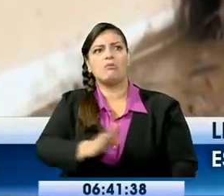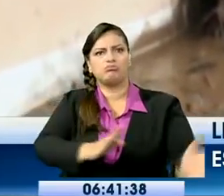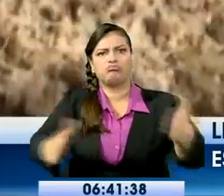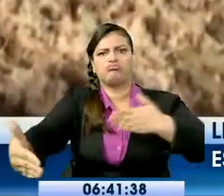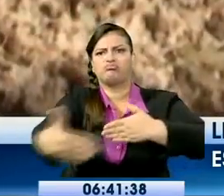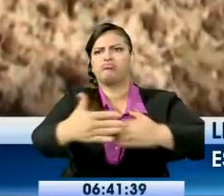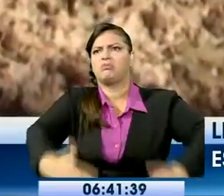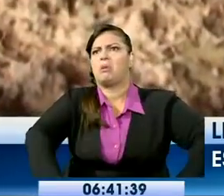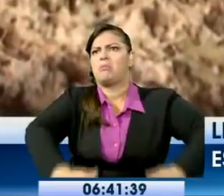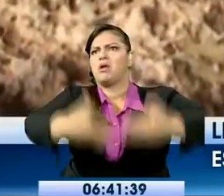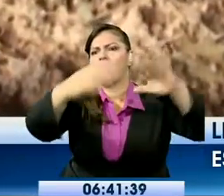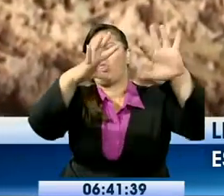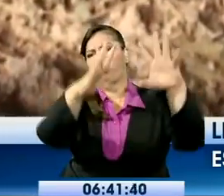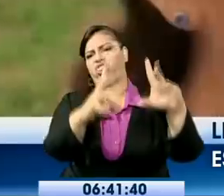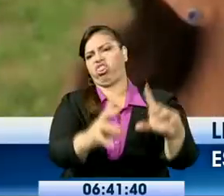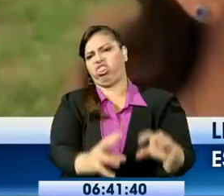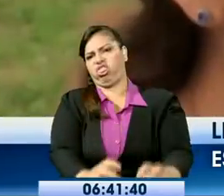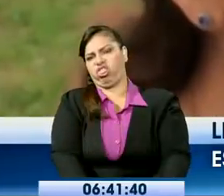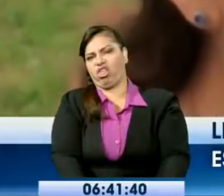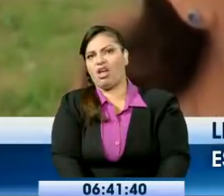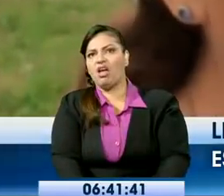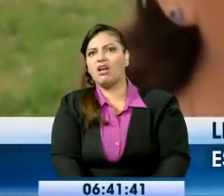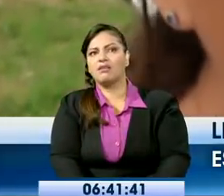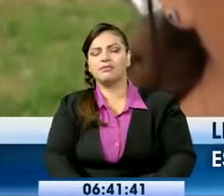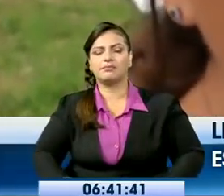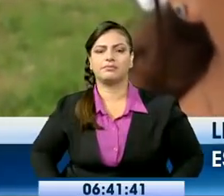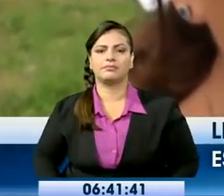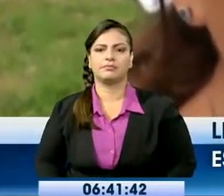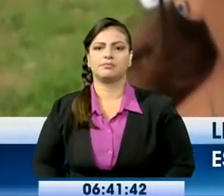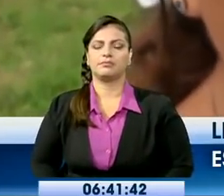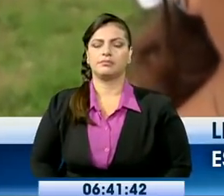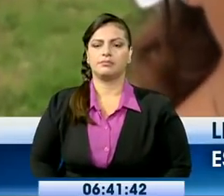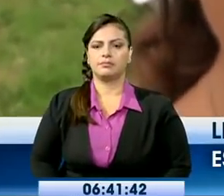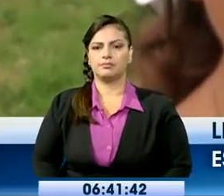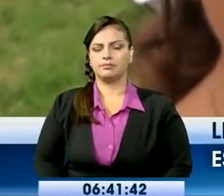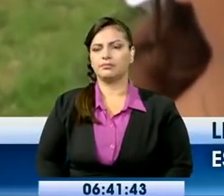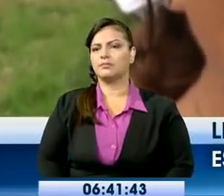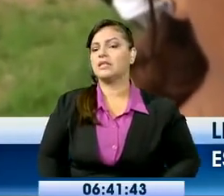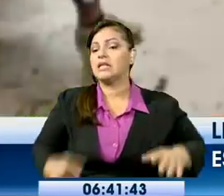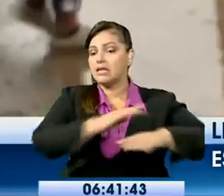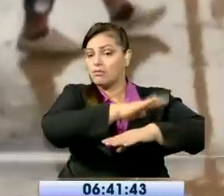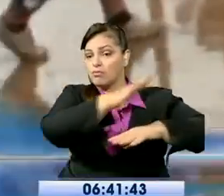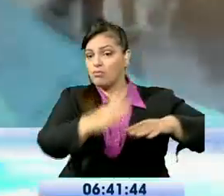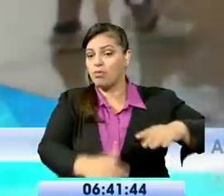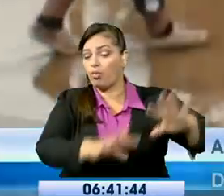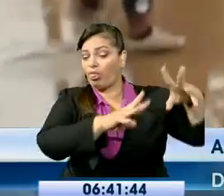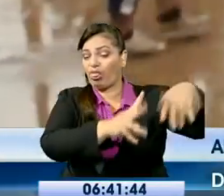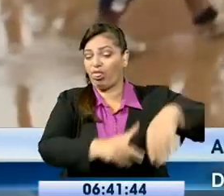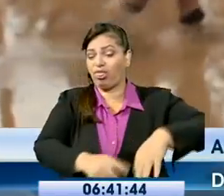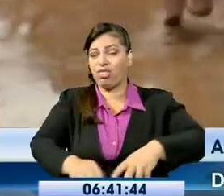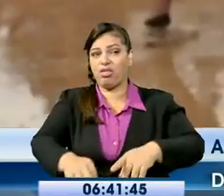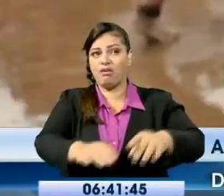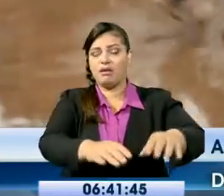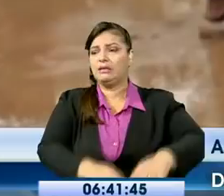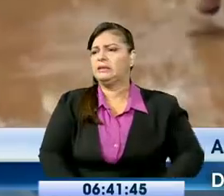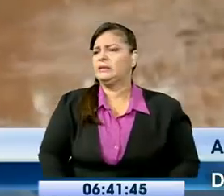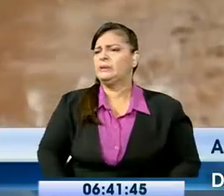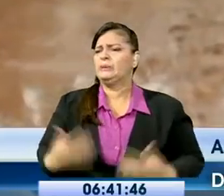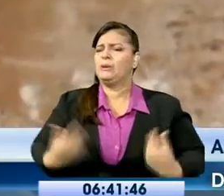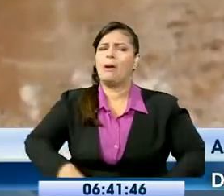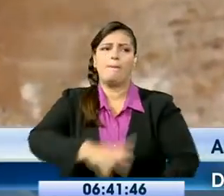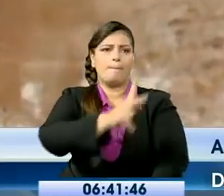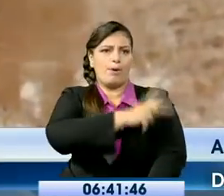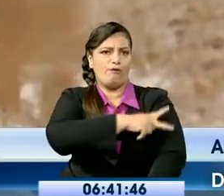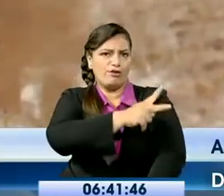pupitres quedaron enterrados en el lodo. Lo poco que ha quedado, con la ayuda de estudiantes y docentes,